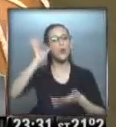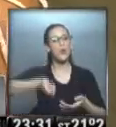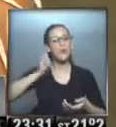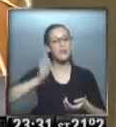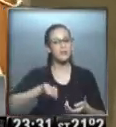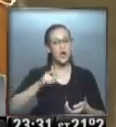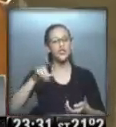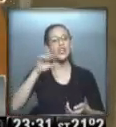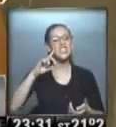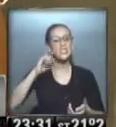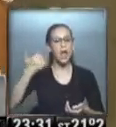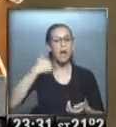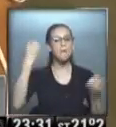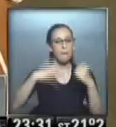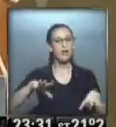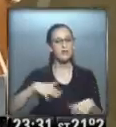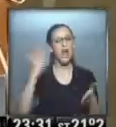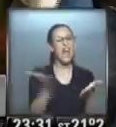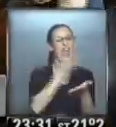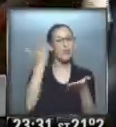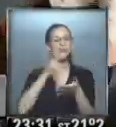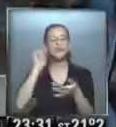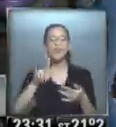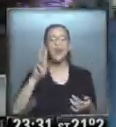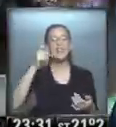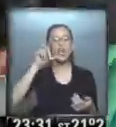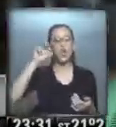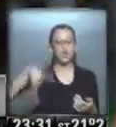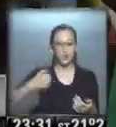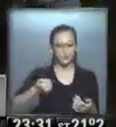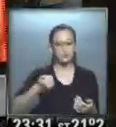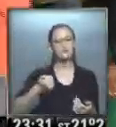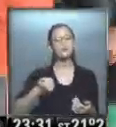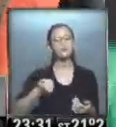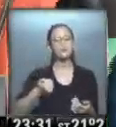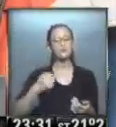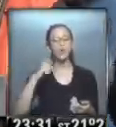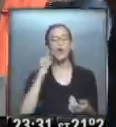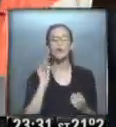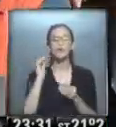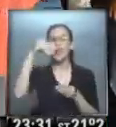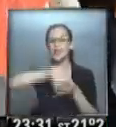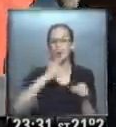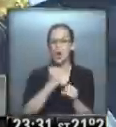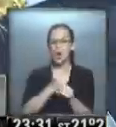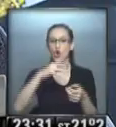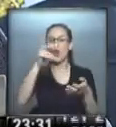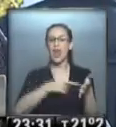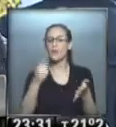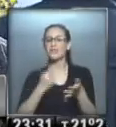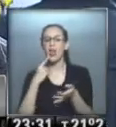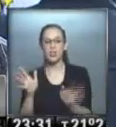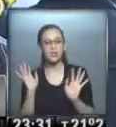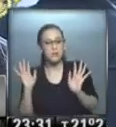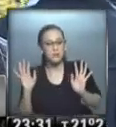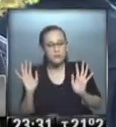Cecilia Pando le inició a la revista Barcelona. Eduardo Blanco, integrante del staff de la publicación, dijo que se parodia las